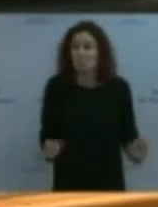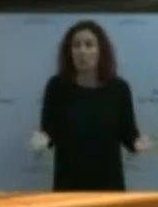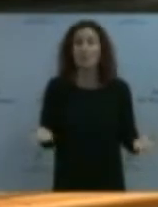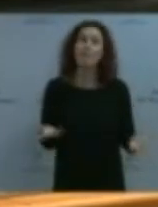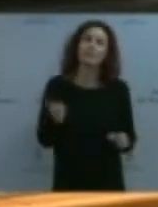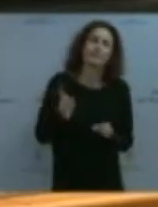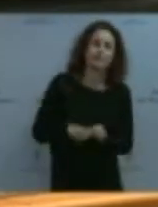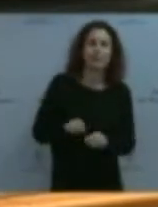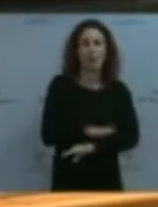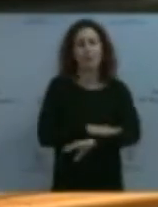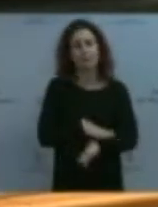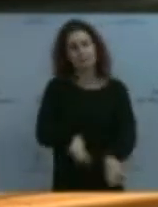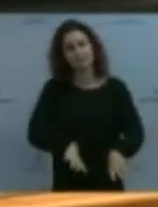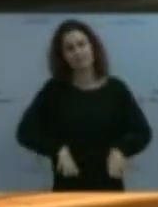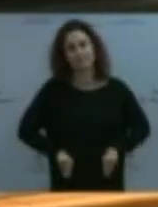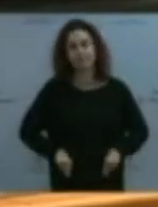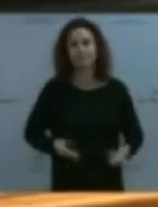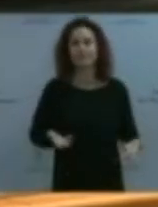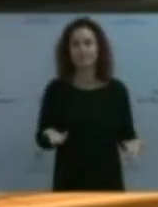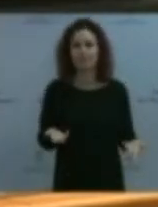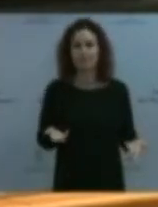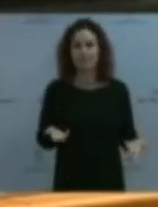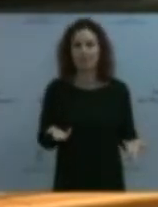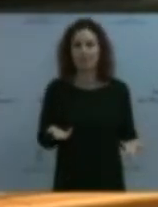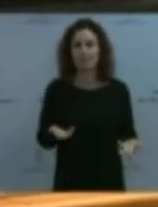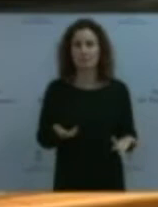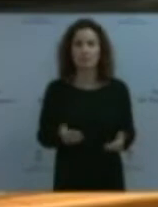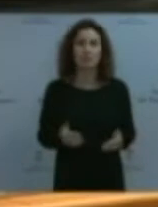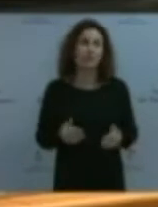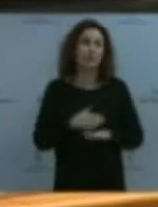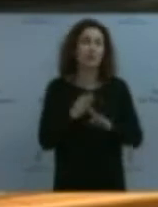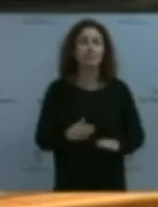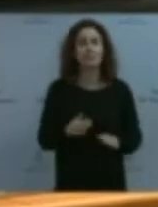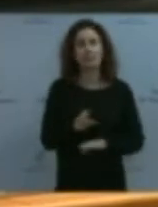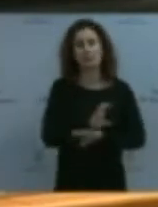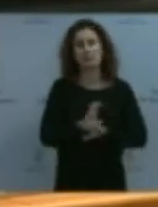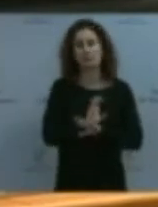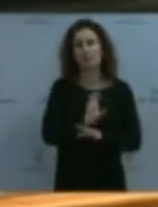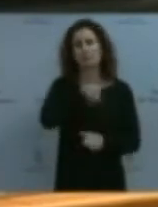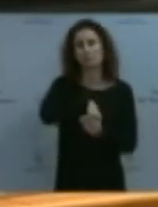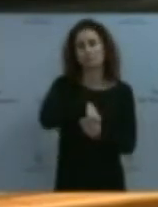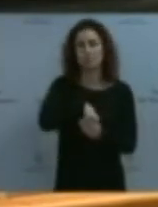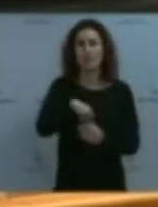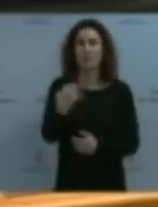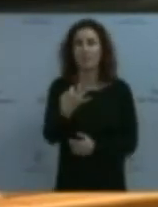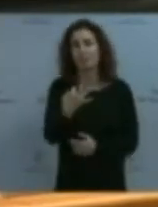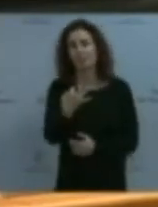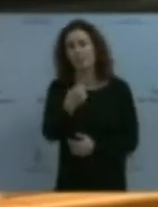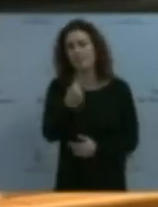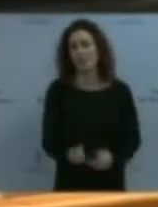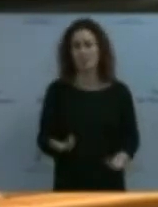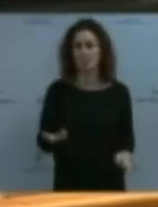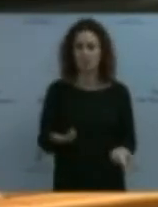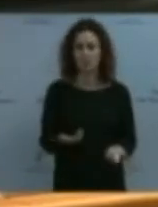que la implicación de la Consellería en este caso tiene que ser una implicación también evidente, ¿no?